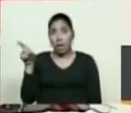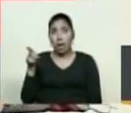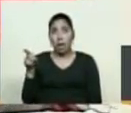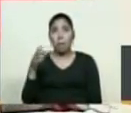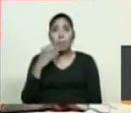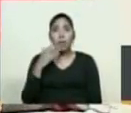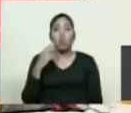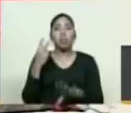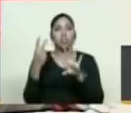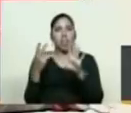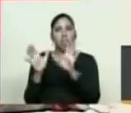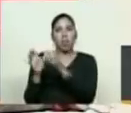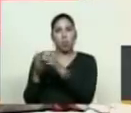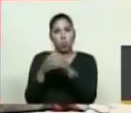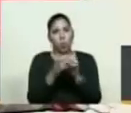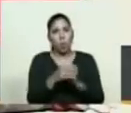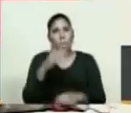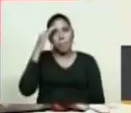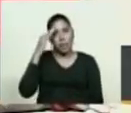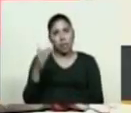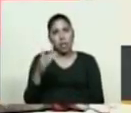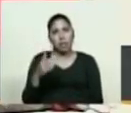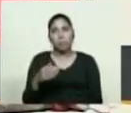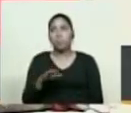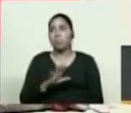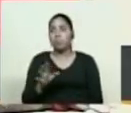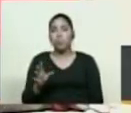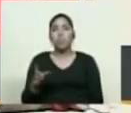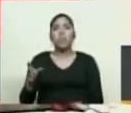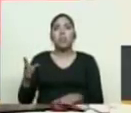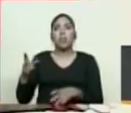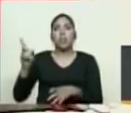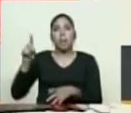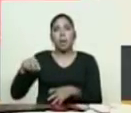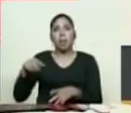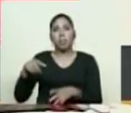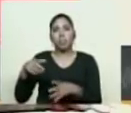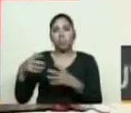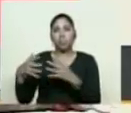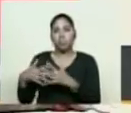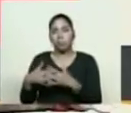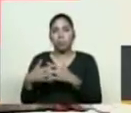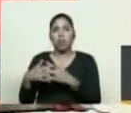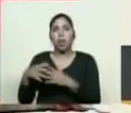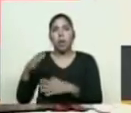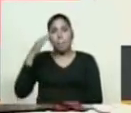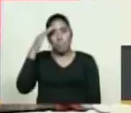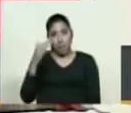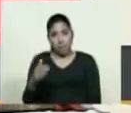bases militares y el patrullaje norteamericano firmaron un convenio. Por ejemplo, si un soldado norteamericano